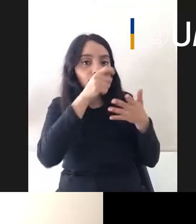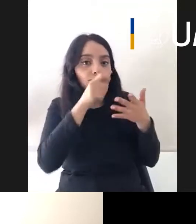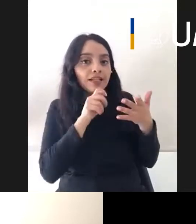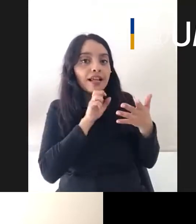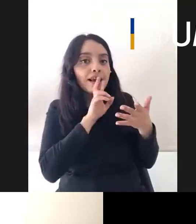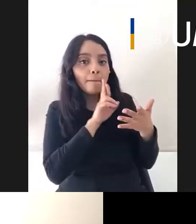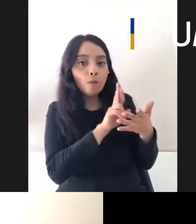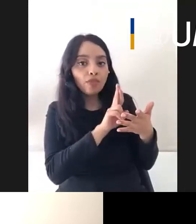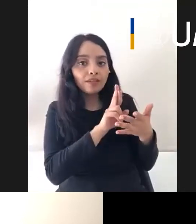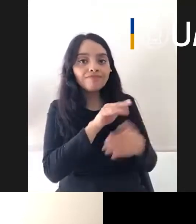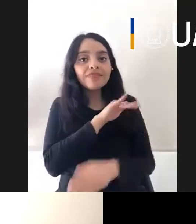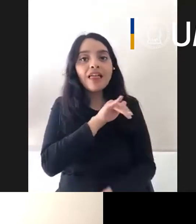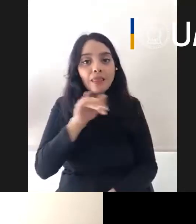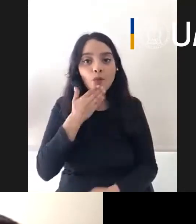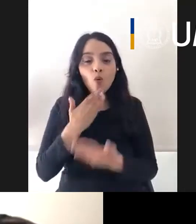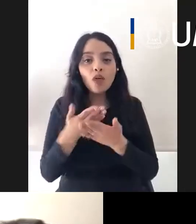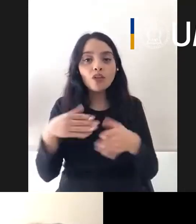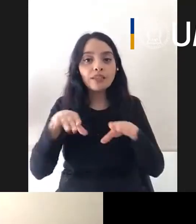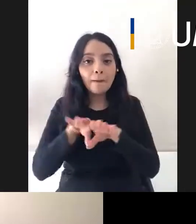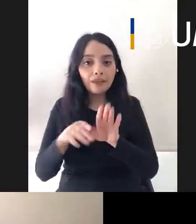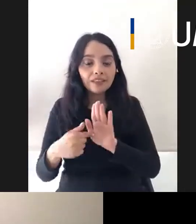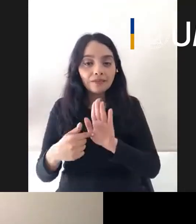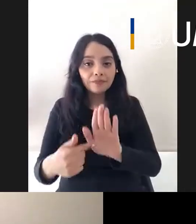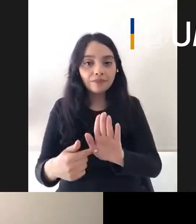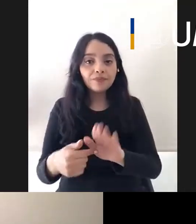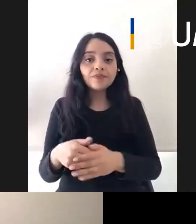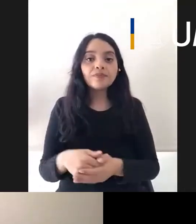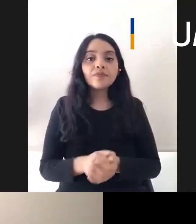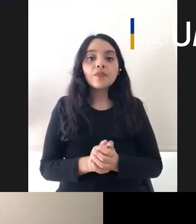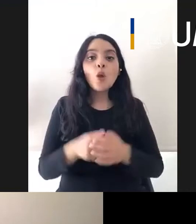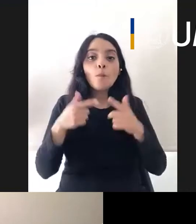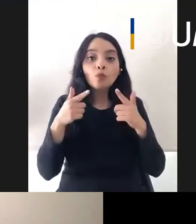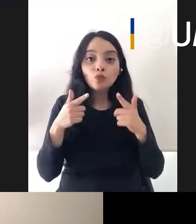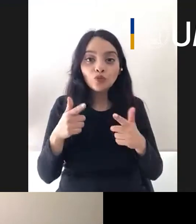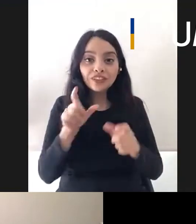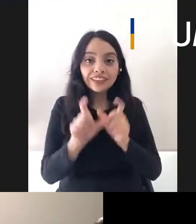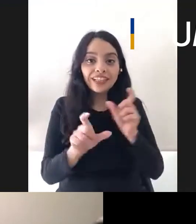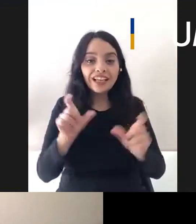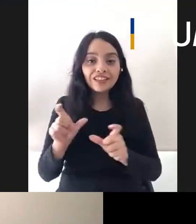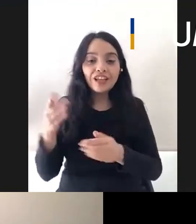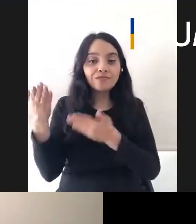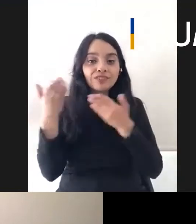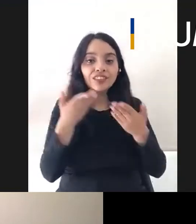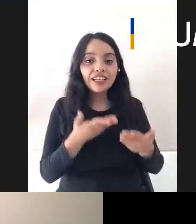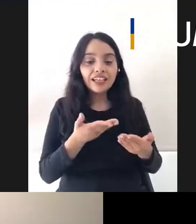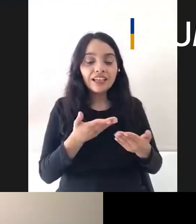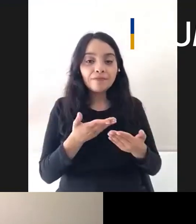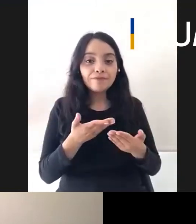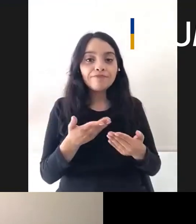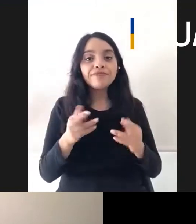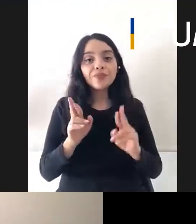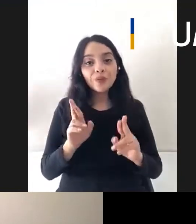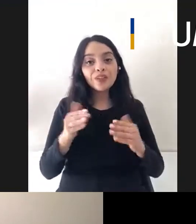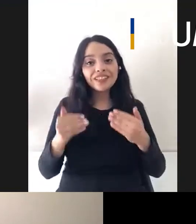Les deseamos mucho éxito a nuestros invitados y que tengamos una tarde de